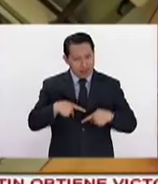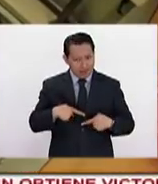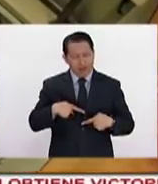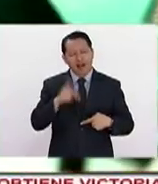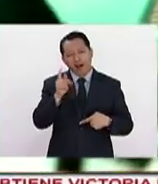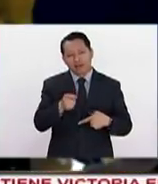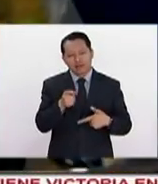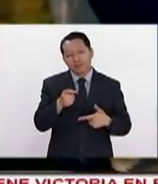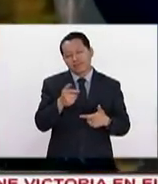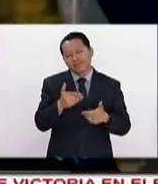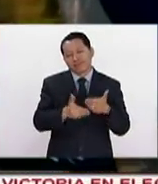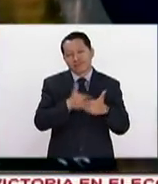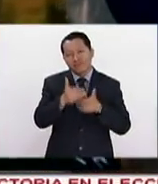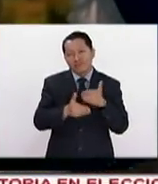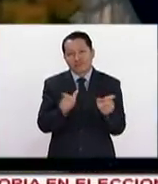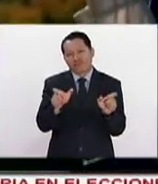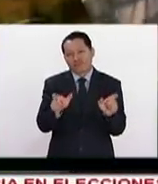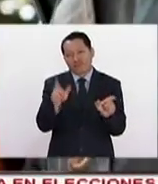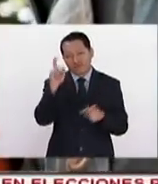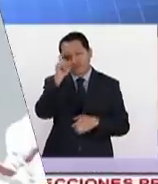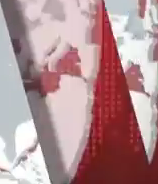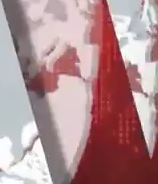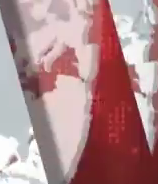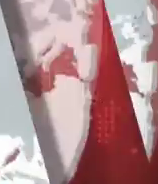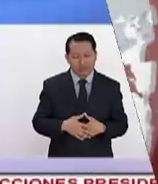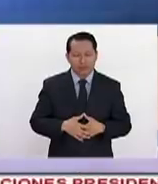para confrontar retos de seguridad.